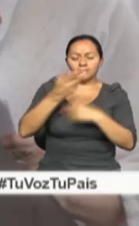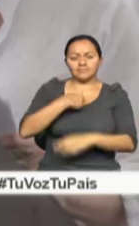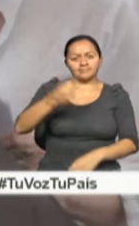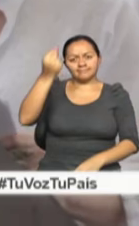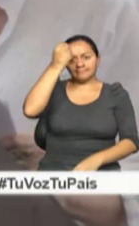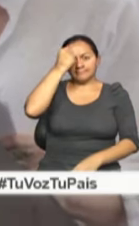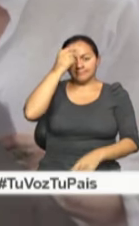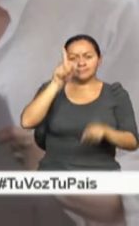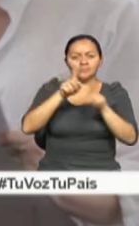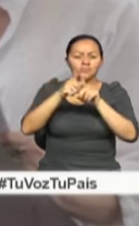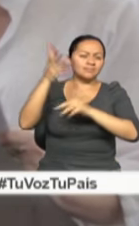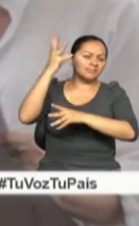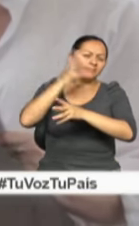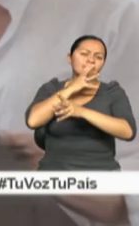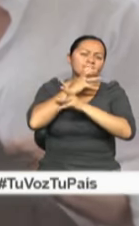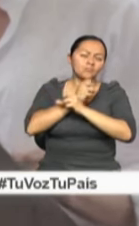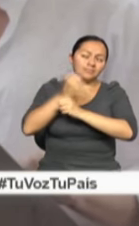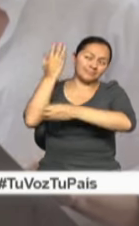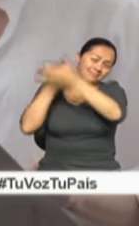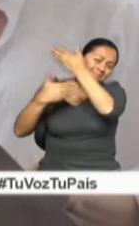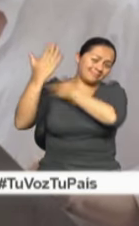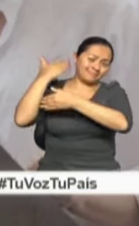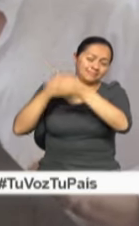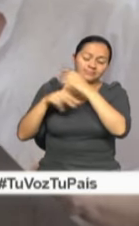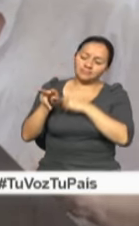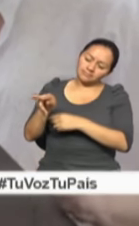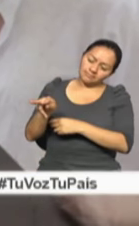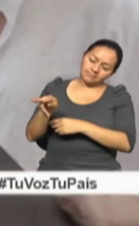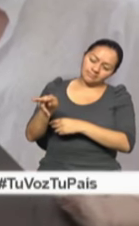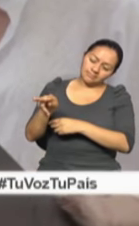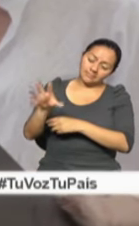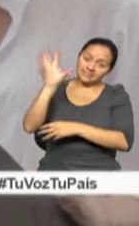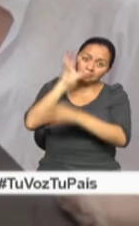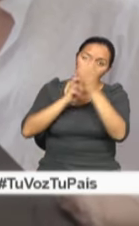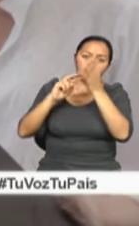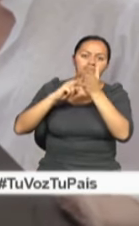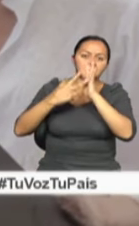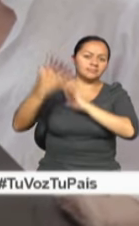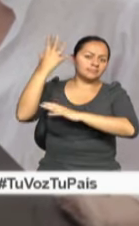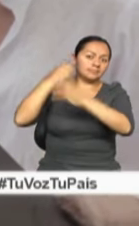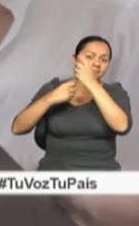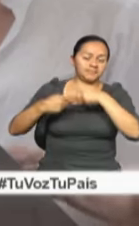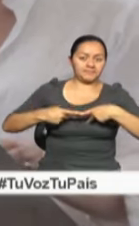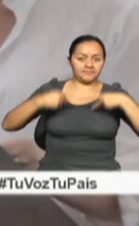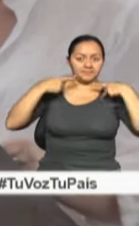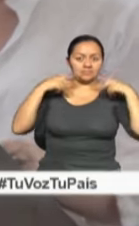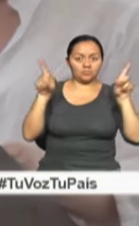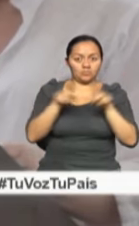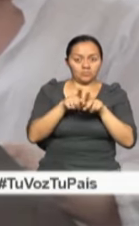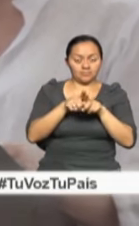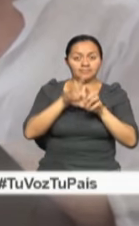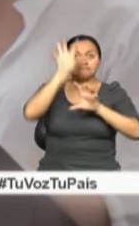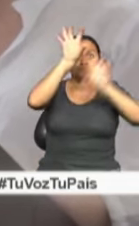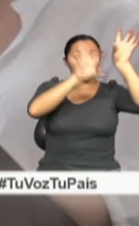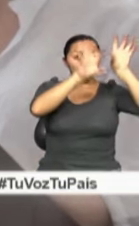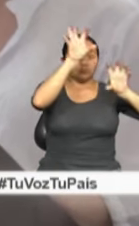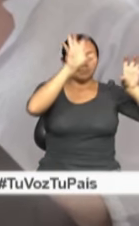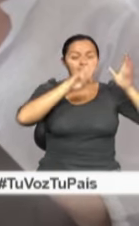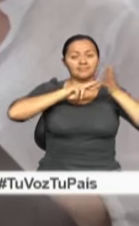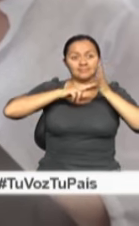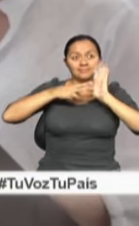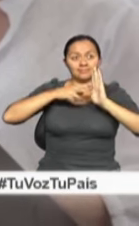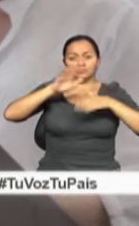nuestros abuelos, escrita a base de huellas investigadas. O sea, que los museos,